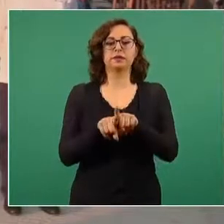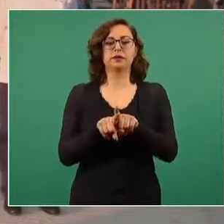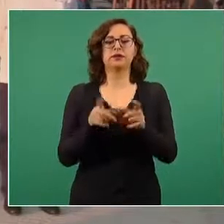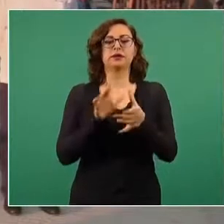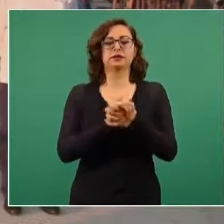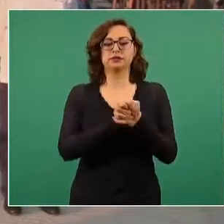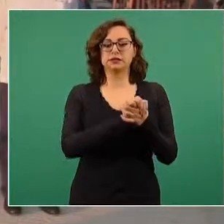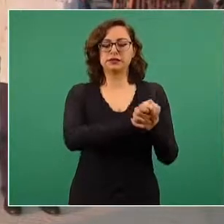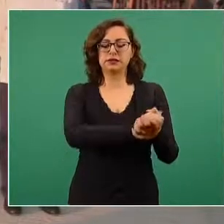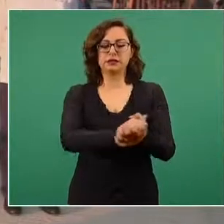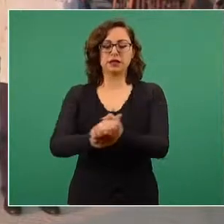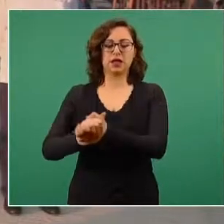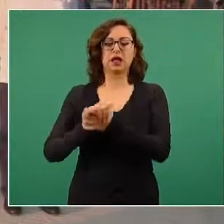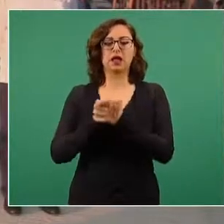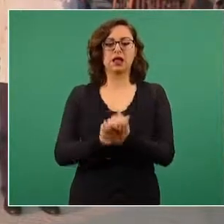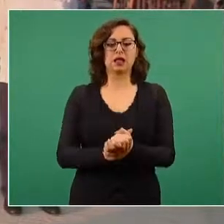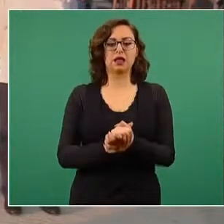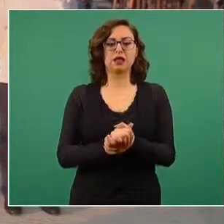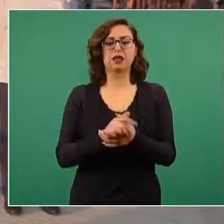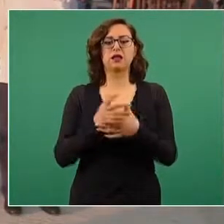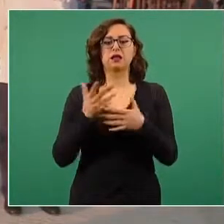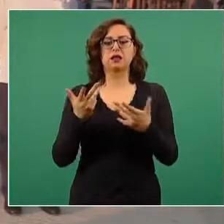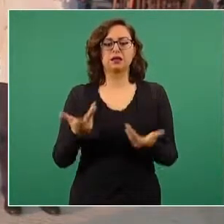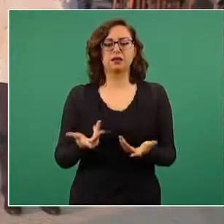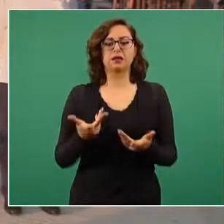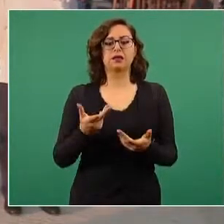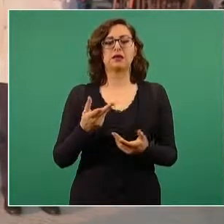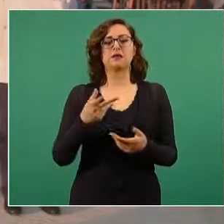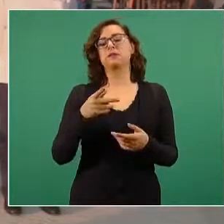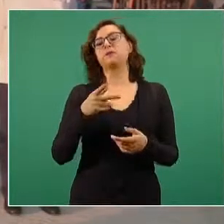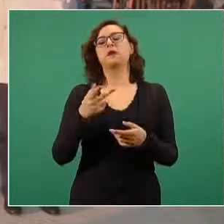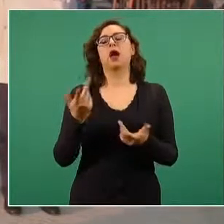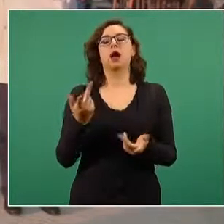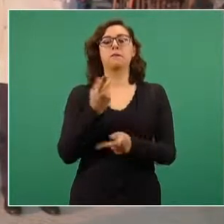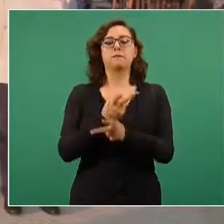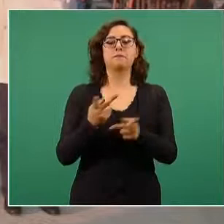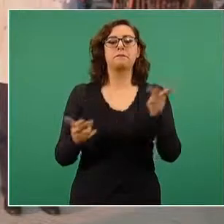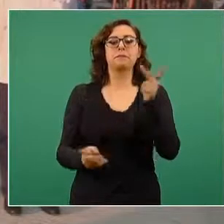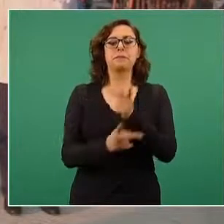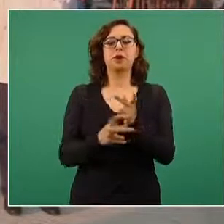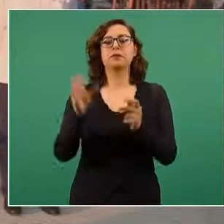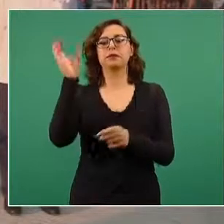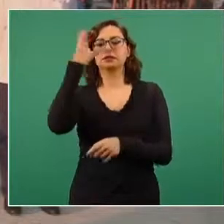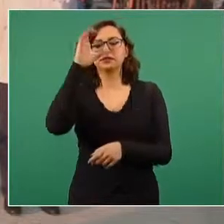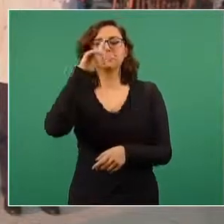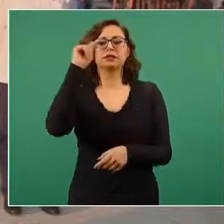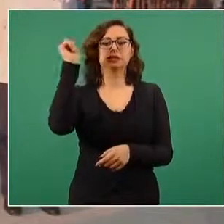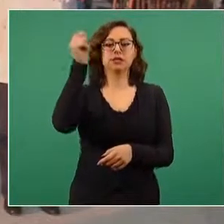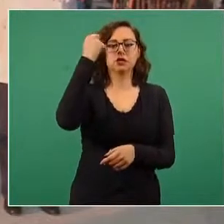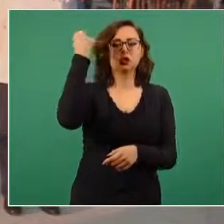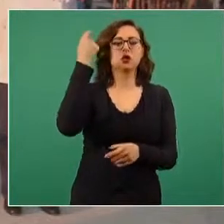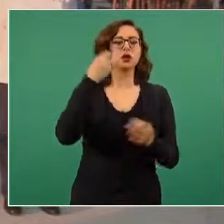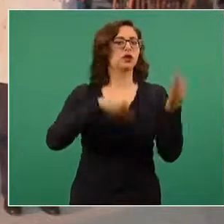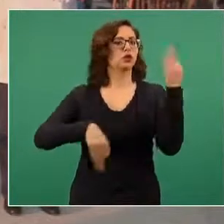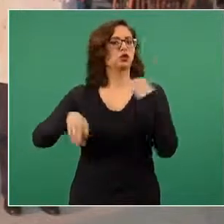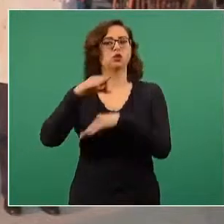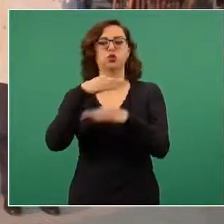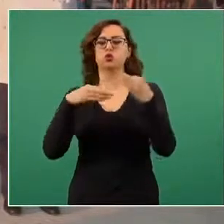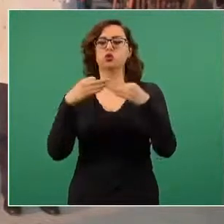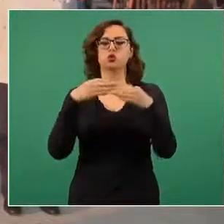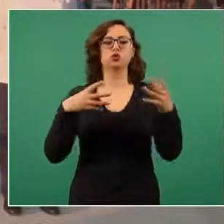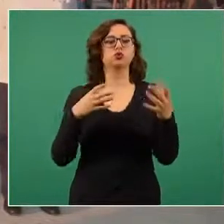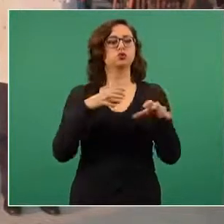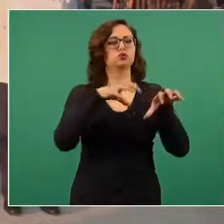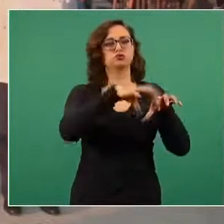IEPO, saludo también a Educación Media Superior, Ciencia, Tecnología y toda la